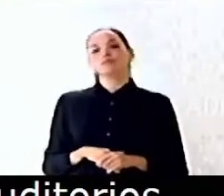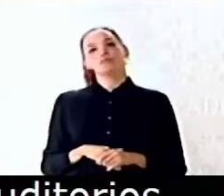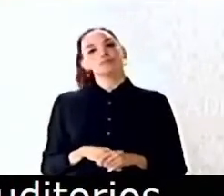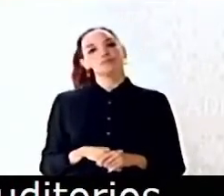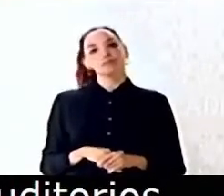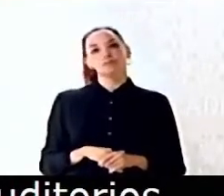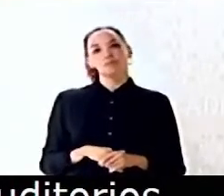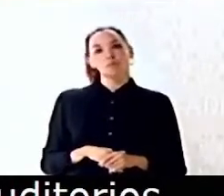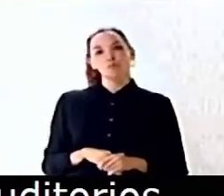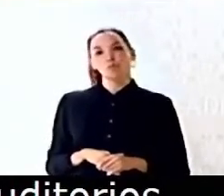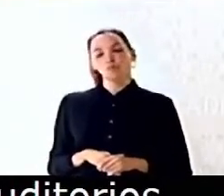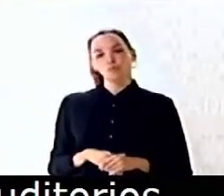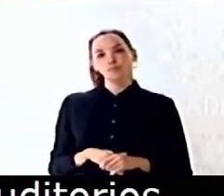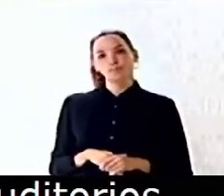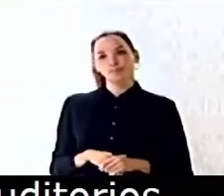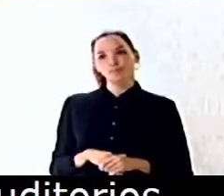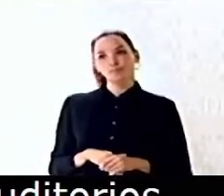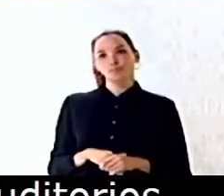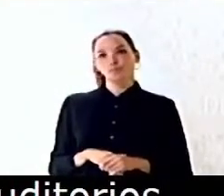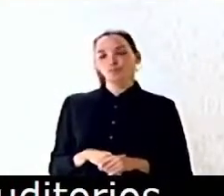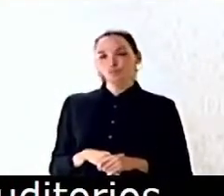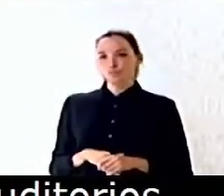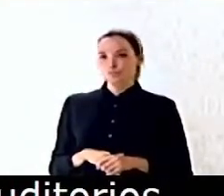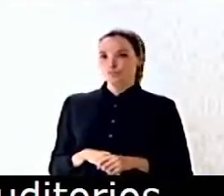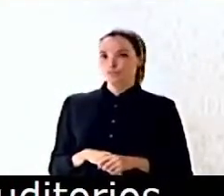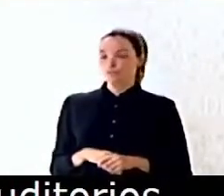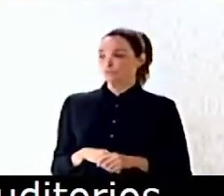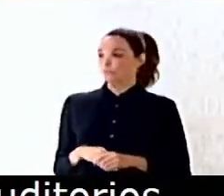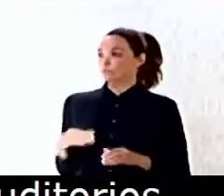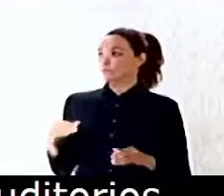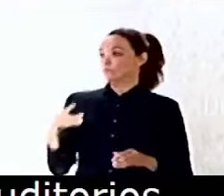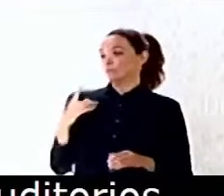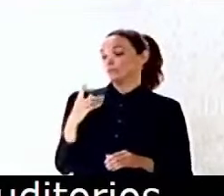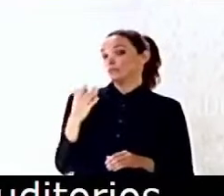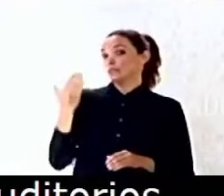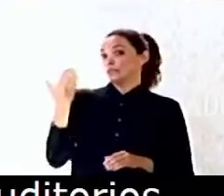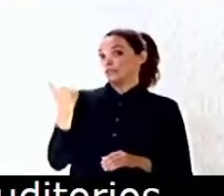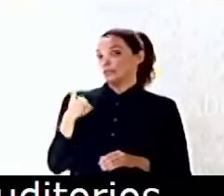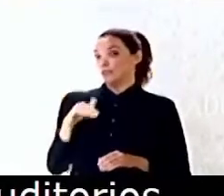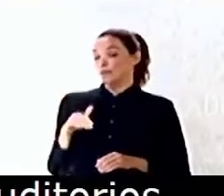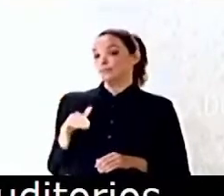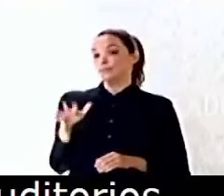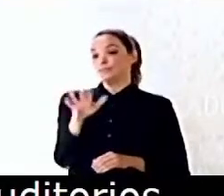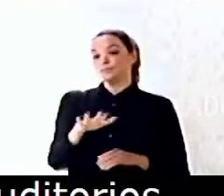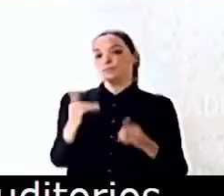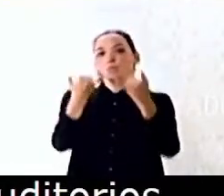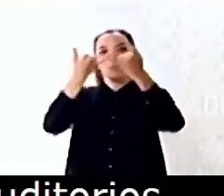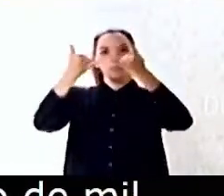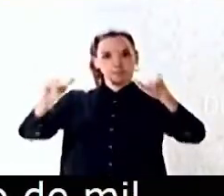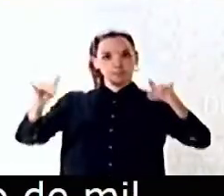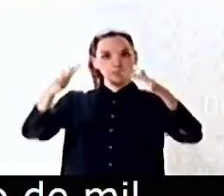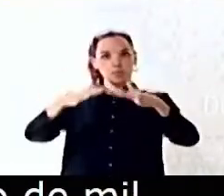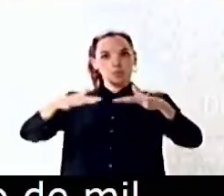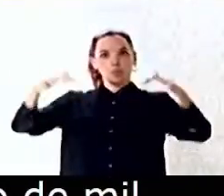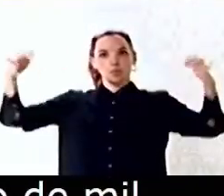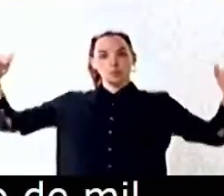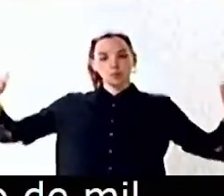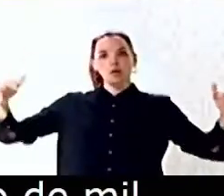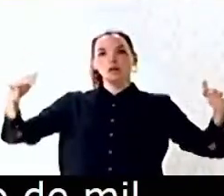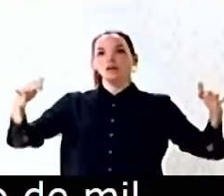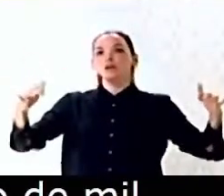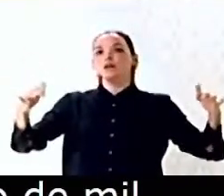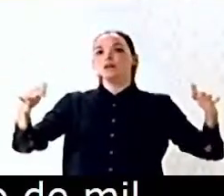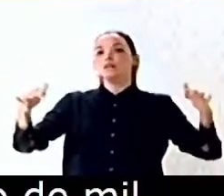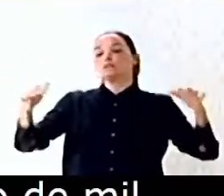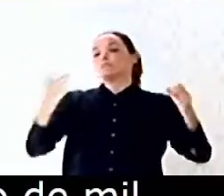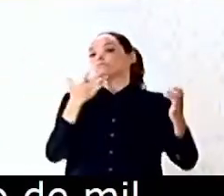Llevamos a un aforo de 1.000 personas aquellos actos multitudinarios no